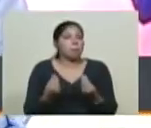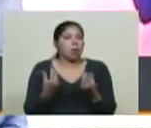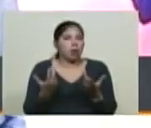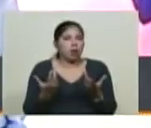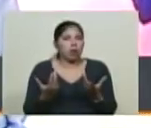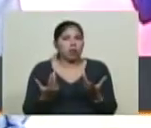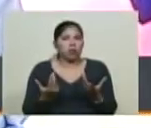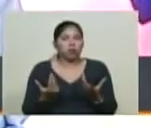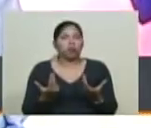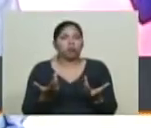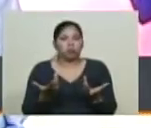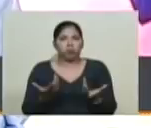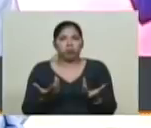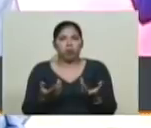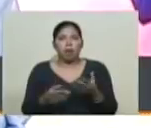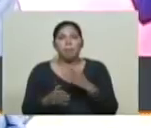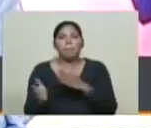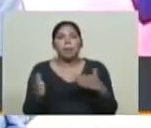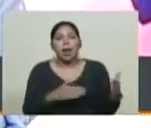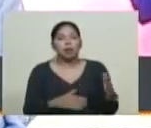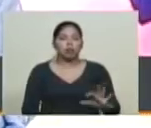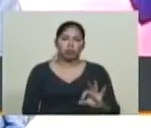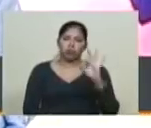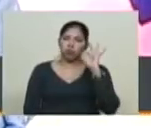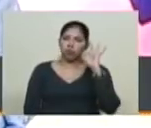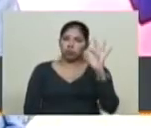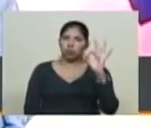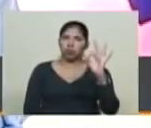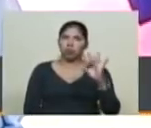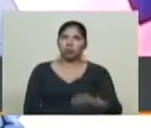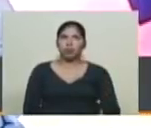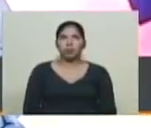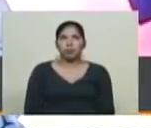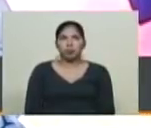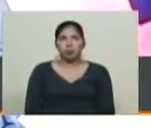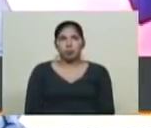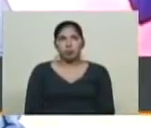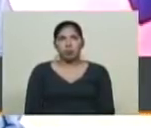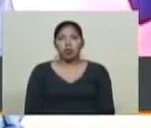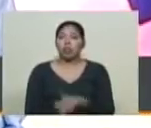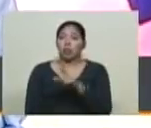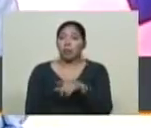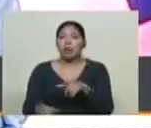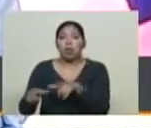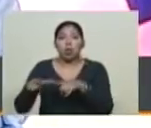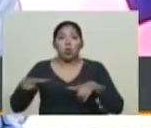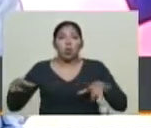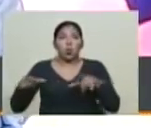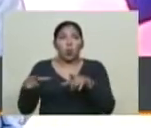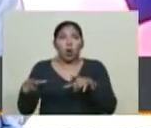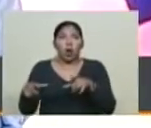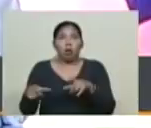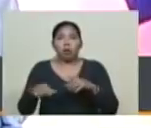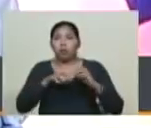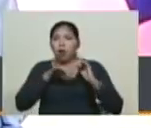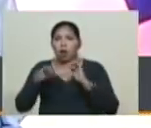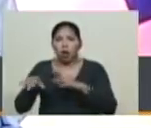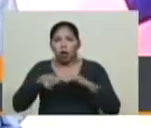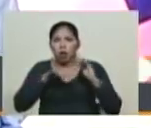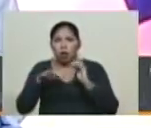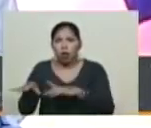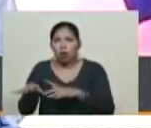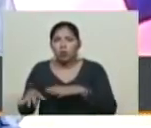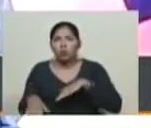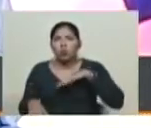va a ser efectivo. También vamos a estar en áreas, digamos, de mayor afluencia de